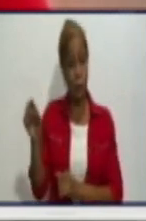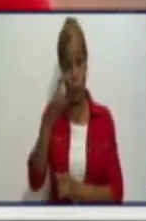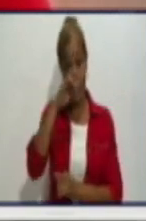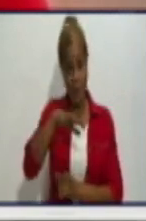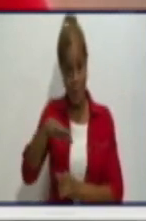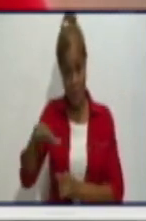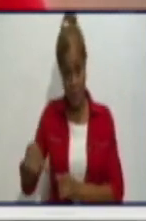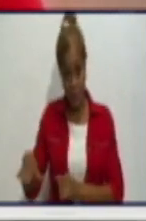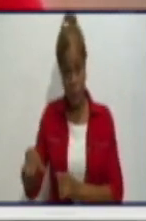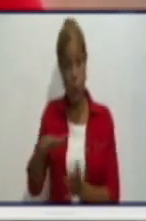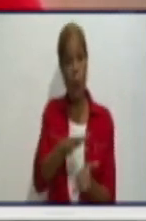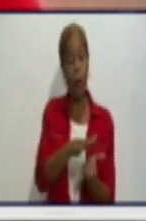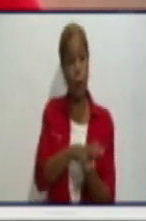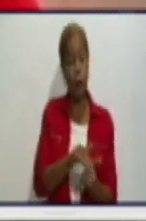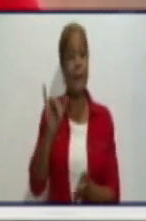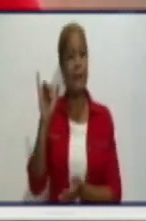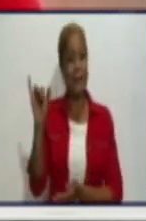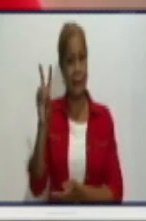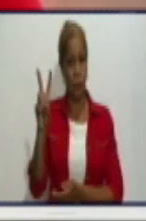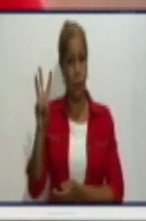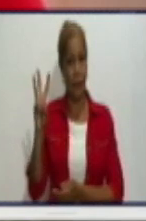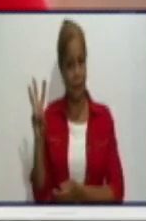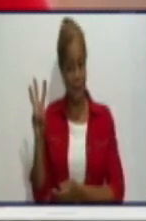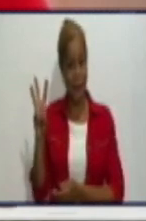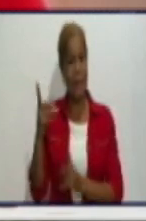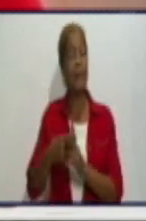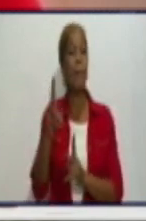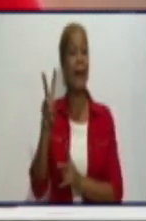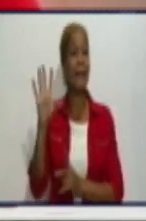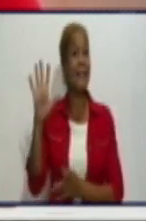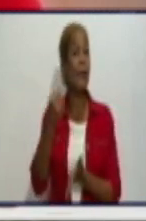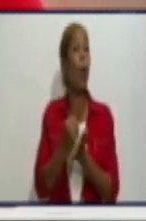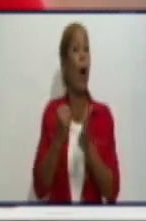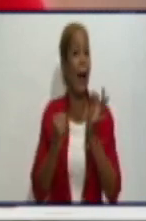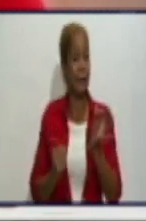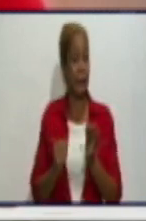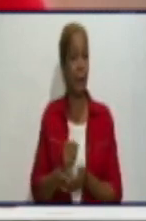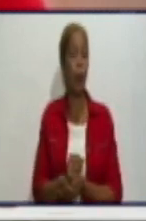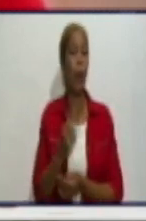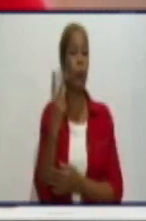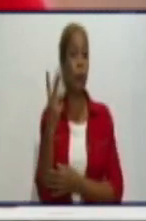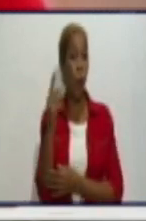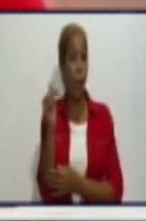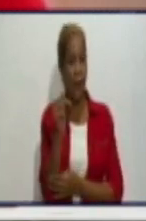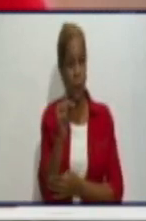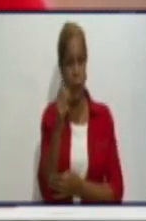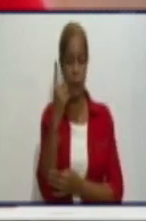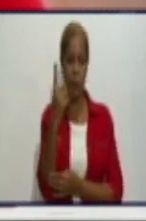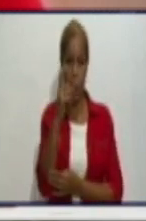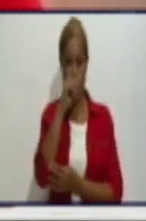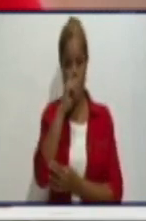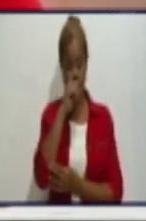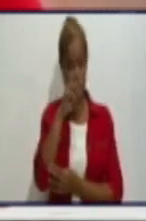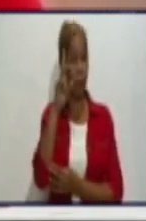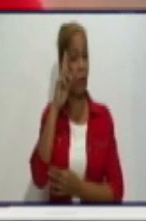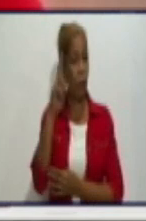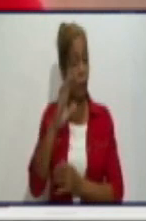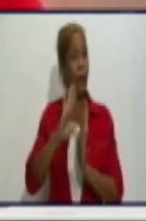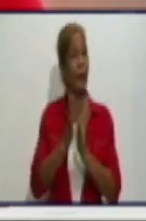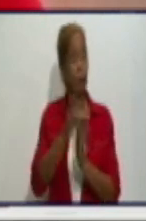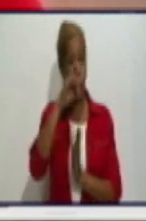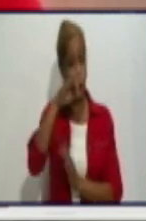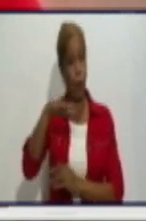acumulan 623 y tenemos 25 activos y dentro de los 82 fueron menores de un año recordar que todos estos niños